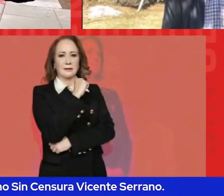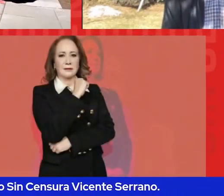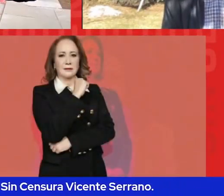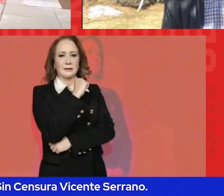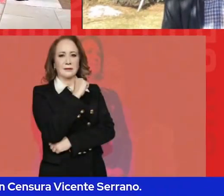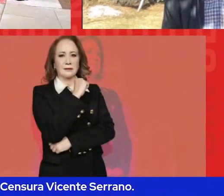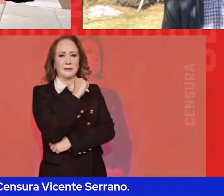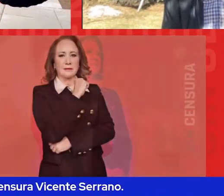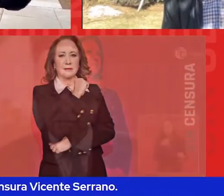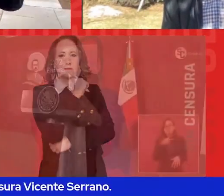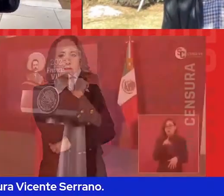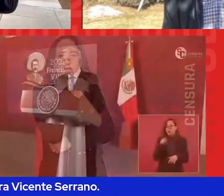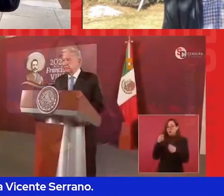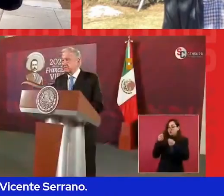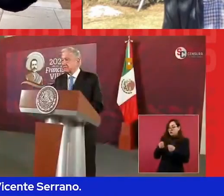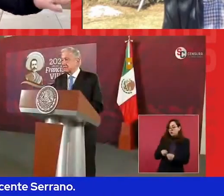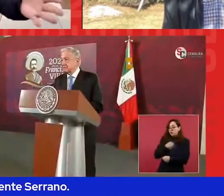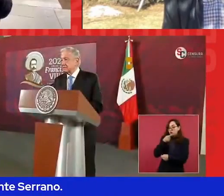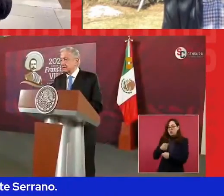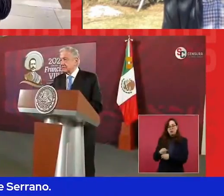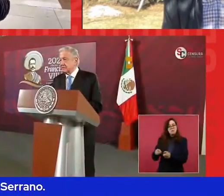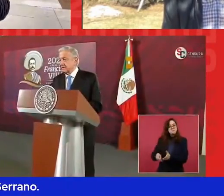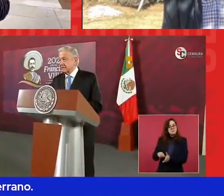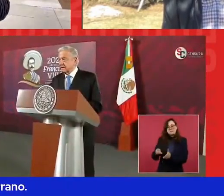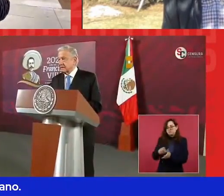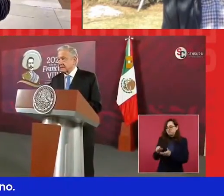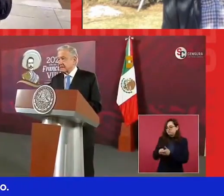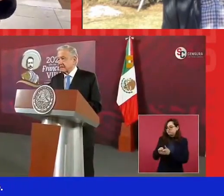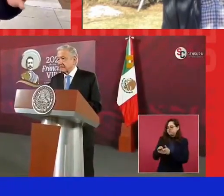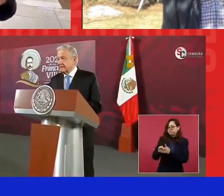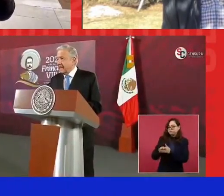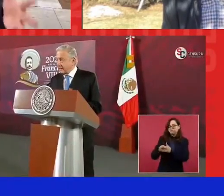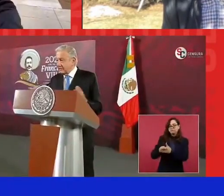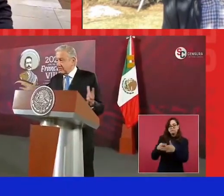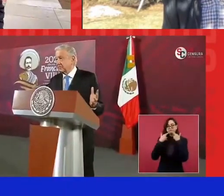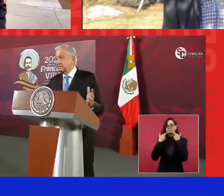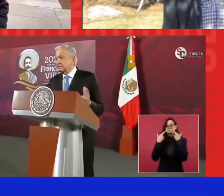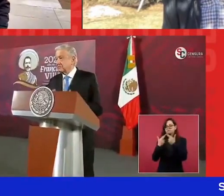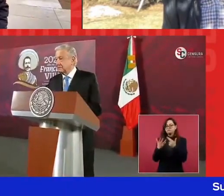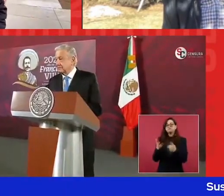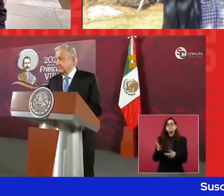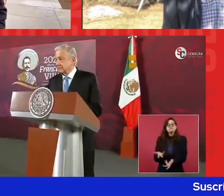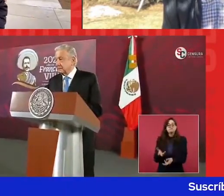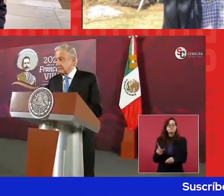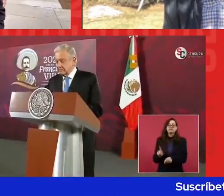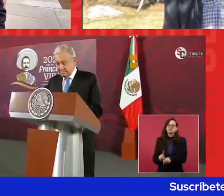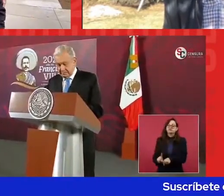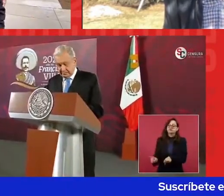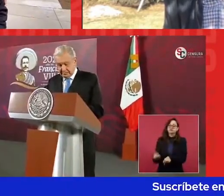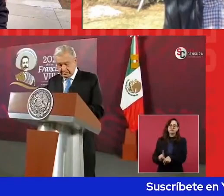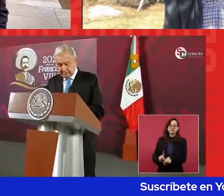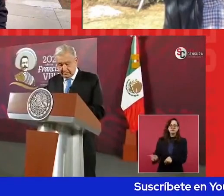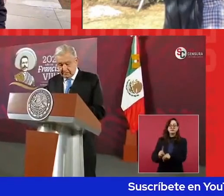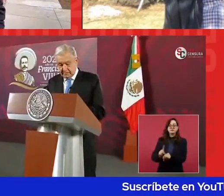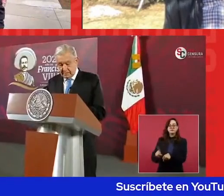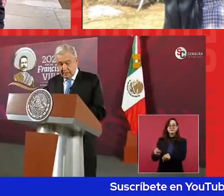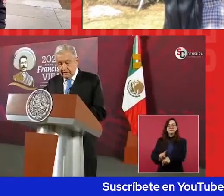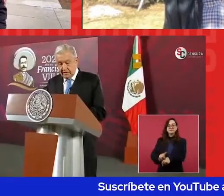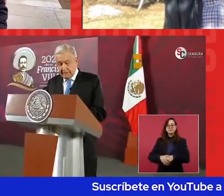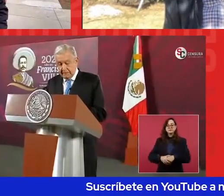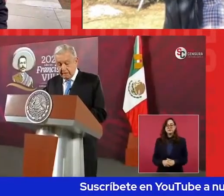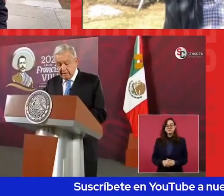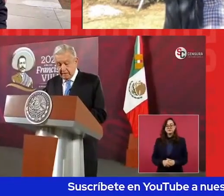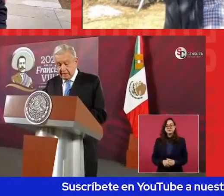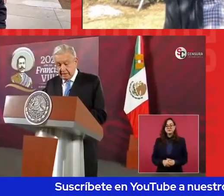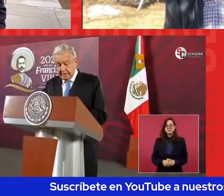la independencia de poderes? Se eligió a una ministra que no ha votado necesariamente pro 4T, se